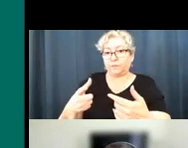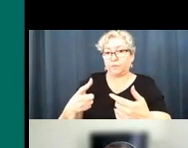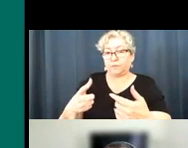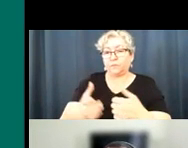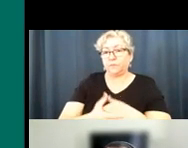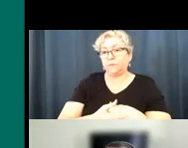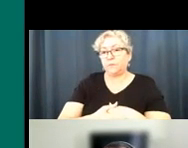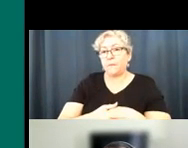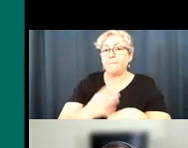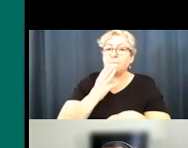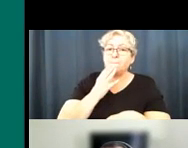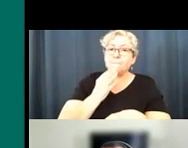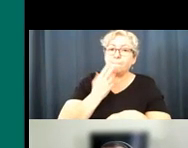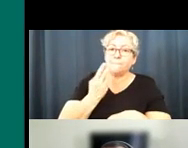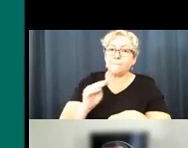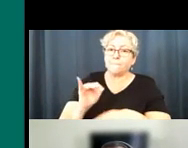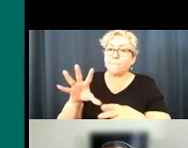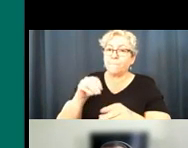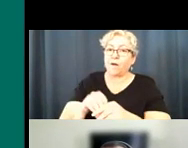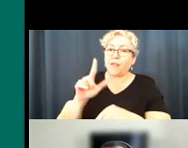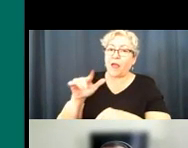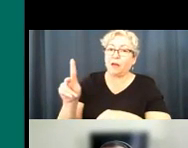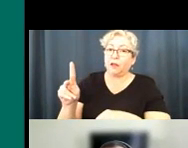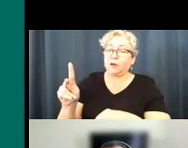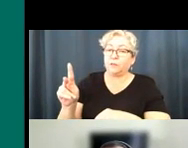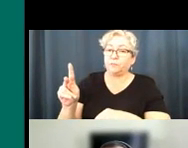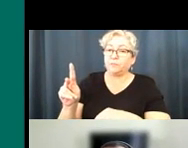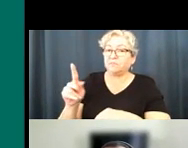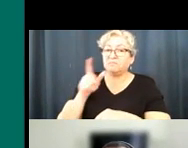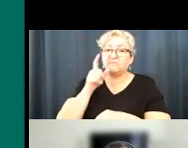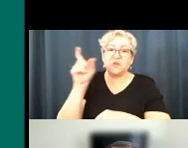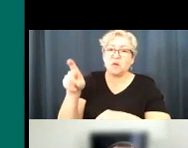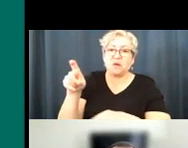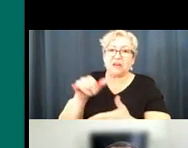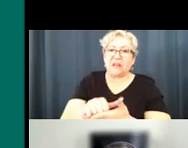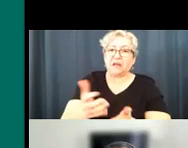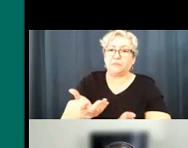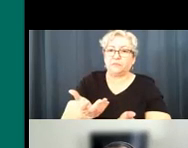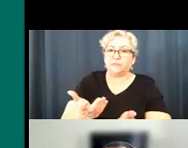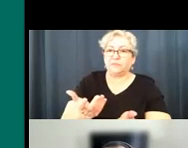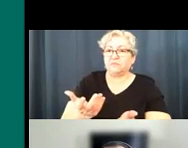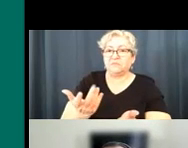viene siguiente. ¿Y cómo sería? Eso estaría bueno para un screener. Si eso es parte del enlace, es innecesario.